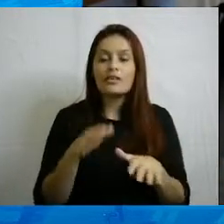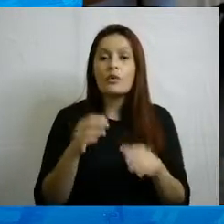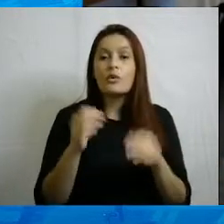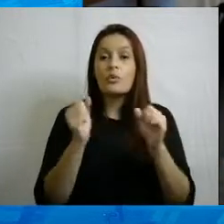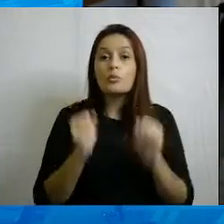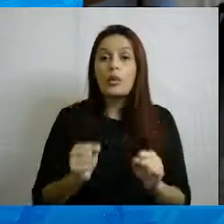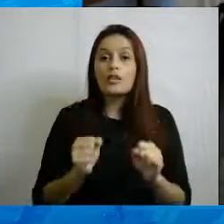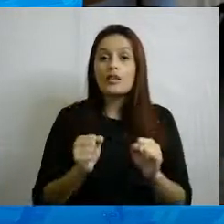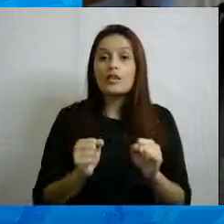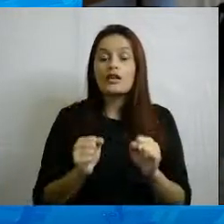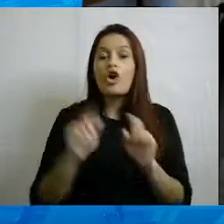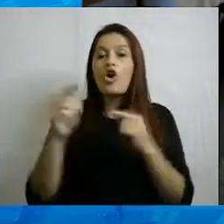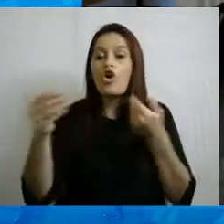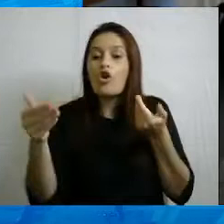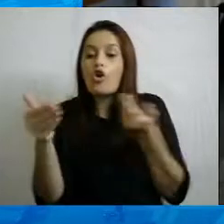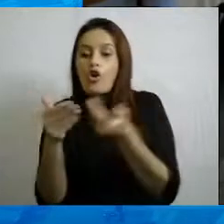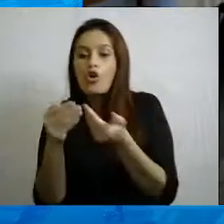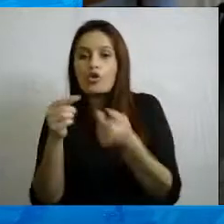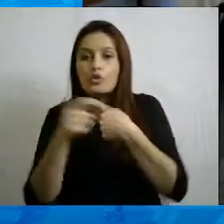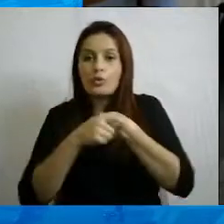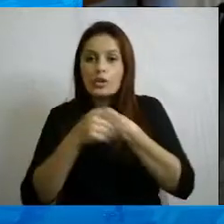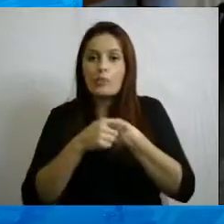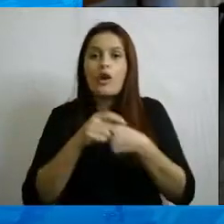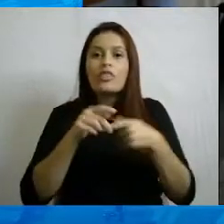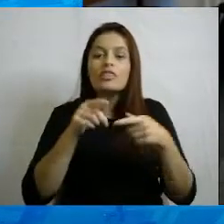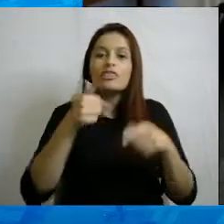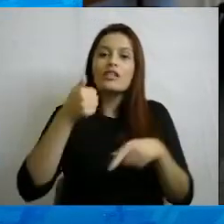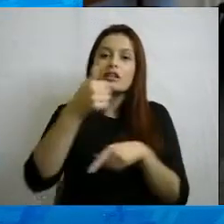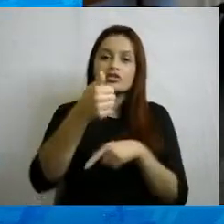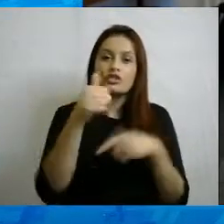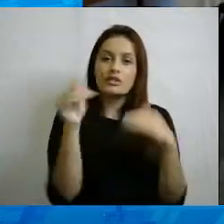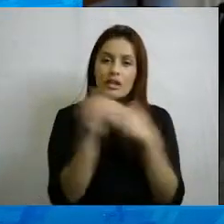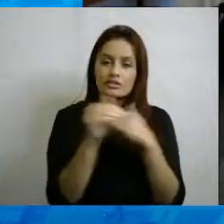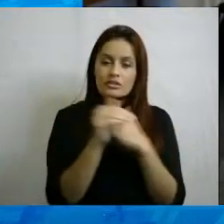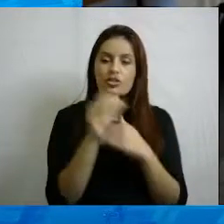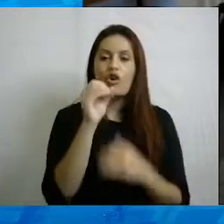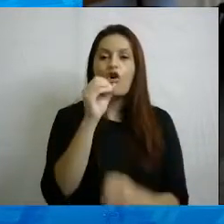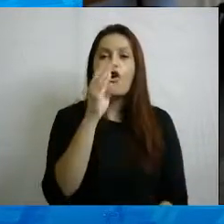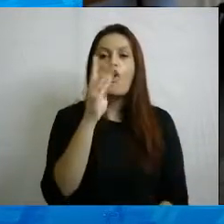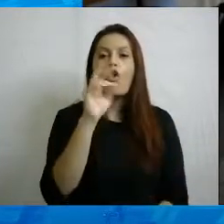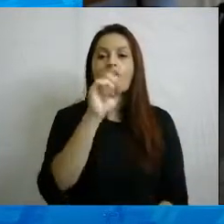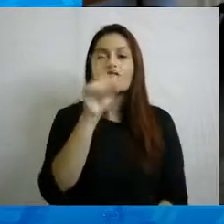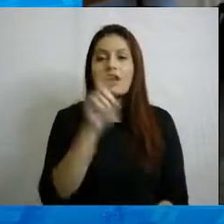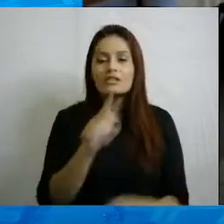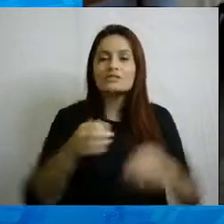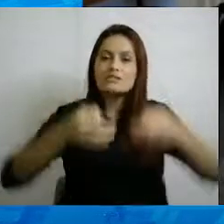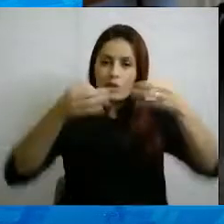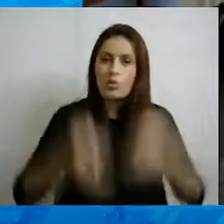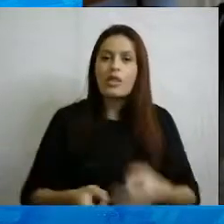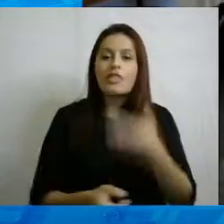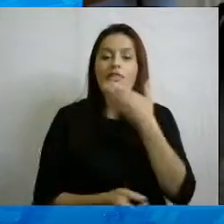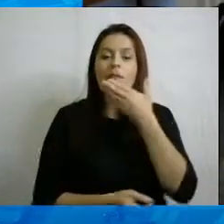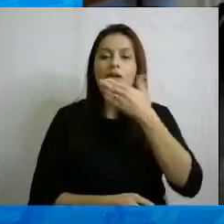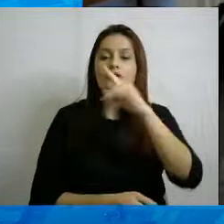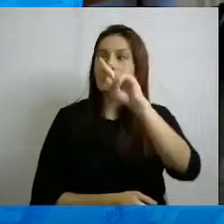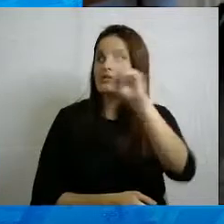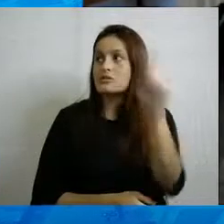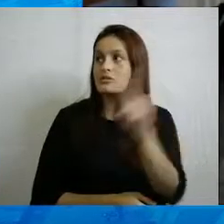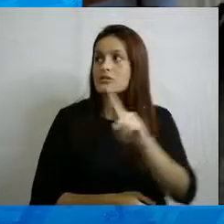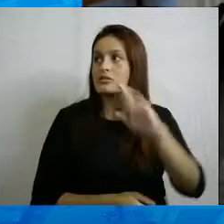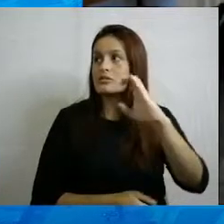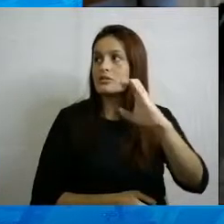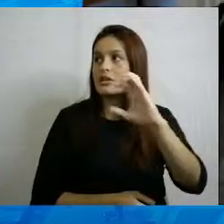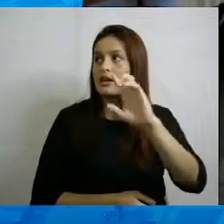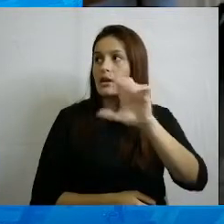de corto plazo, donde está la Dirección de Tránsito, Obras, Seguridad, SECLA y el asesor de movilidad. Y quiero felicitar a